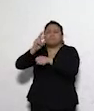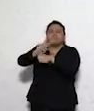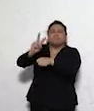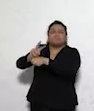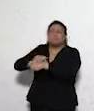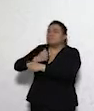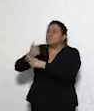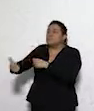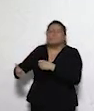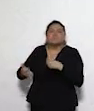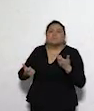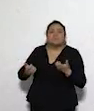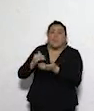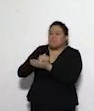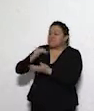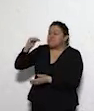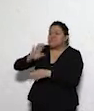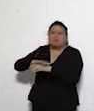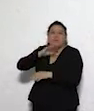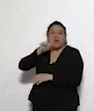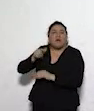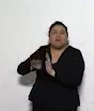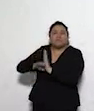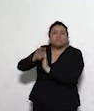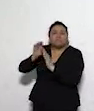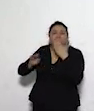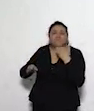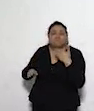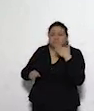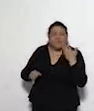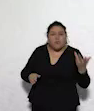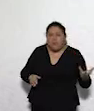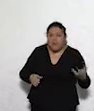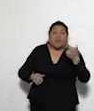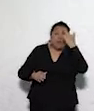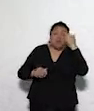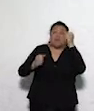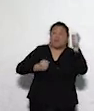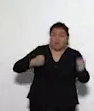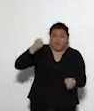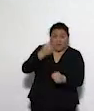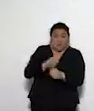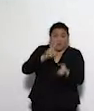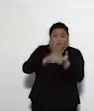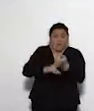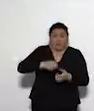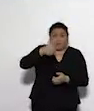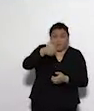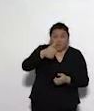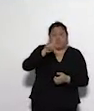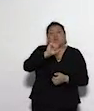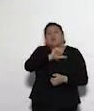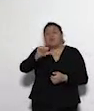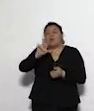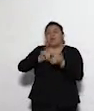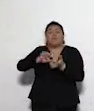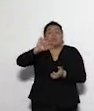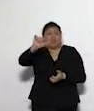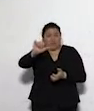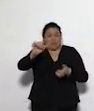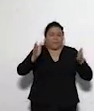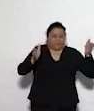crecimiento o desarrollo. El gasto federal en seguridad entre 2006 y 2016 pasó